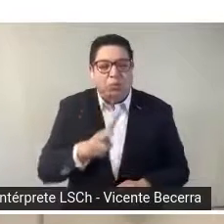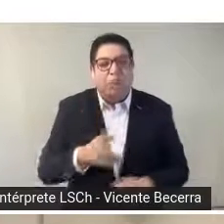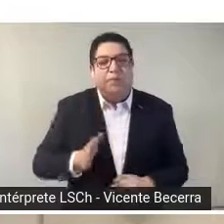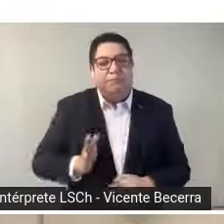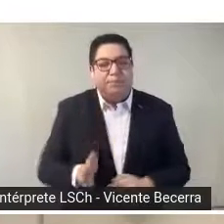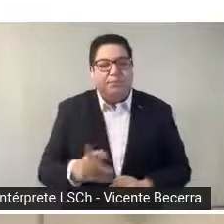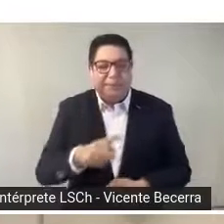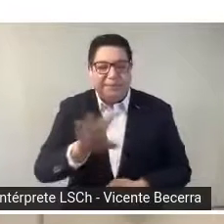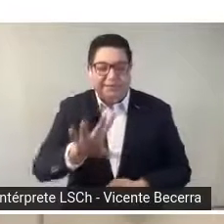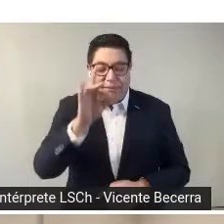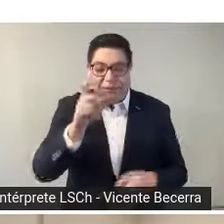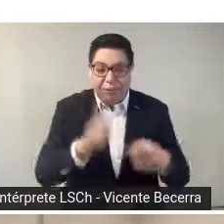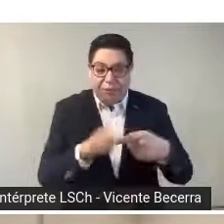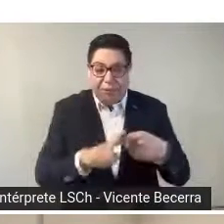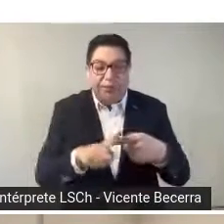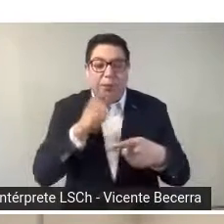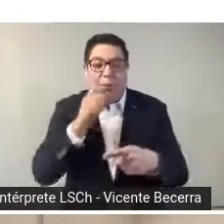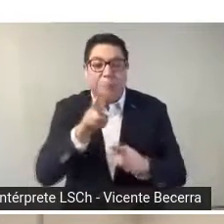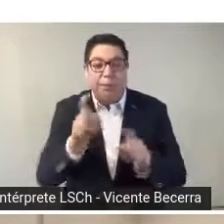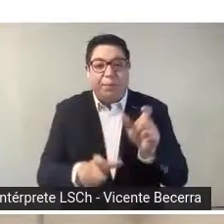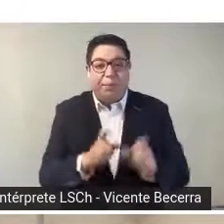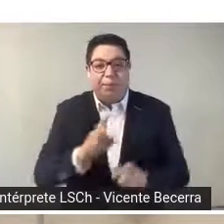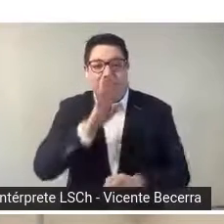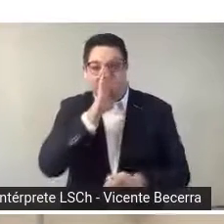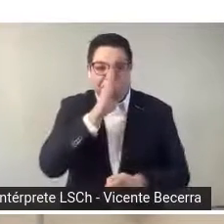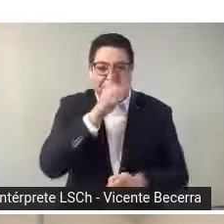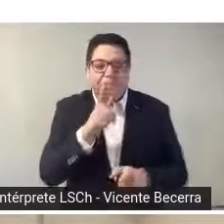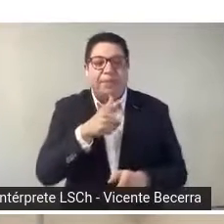permanentes. Una de ellas es la incertidumbre,